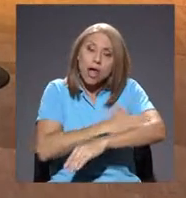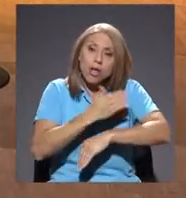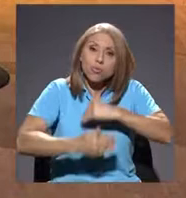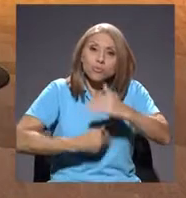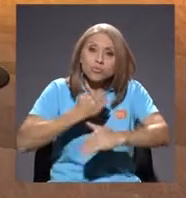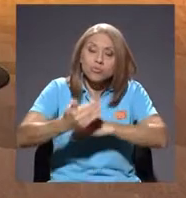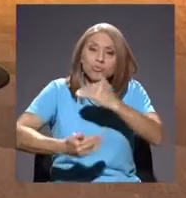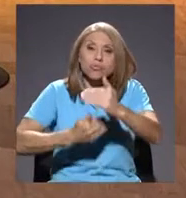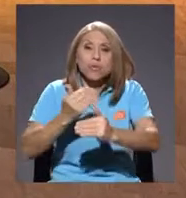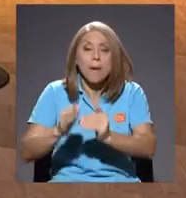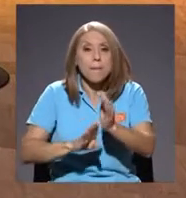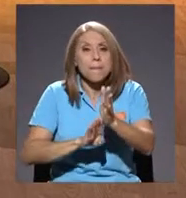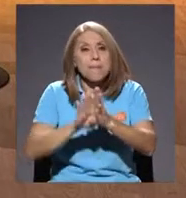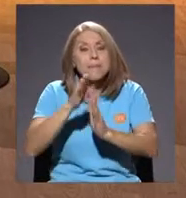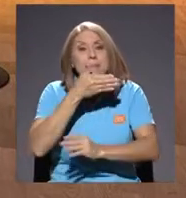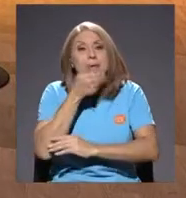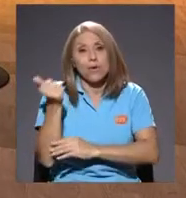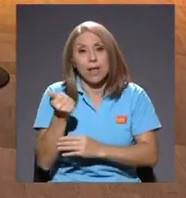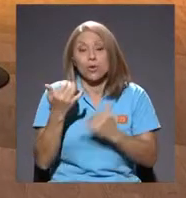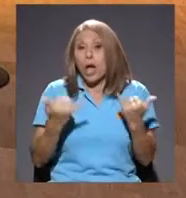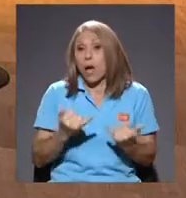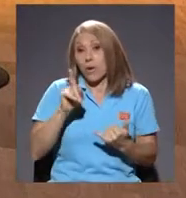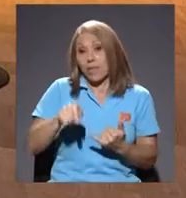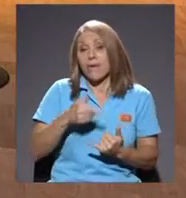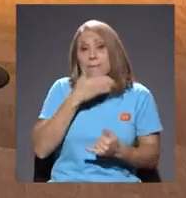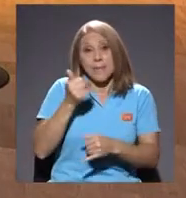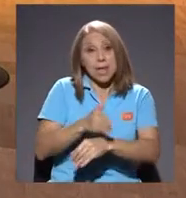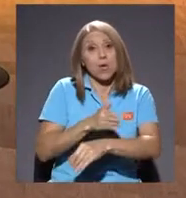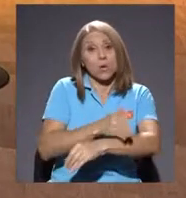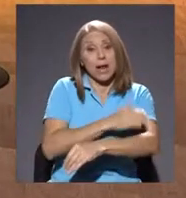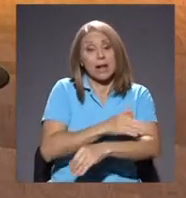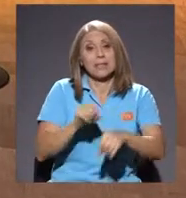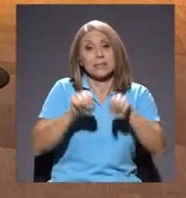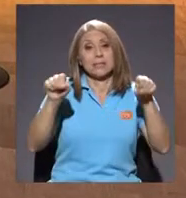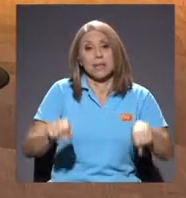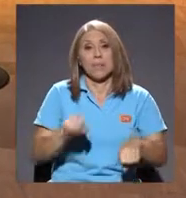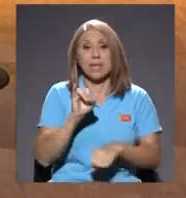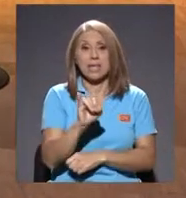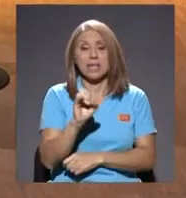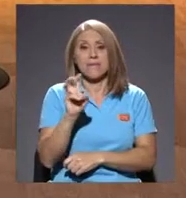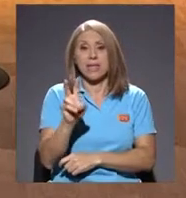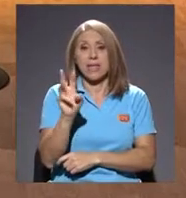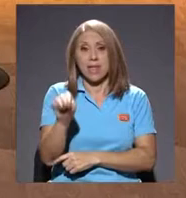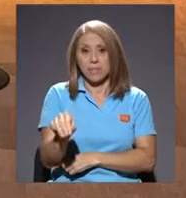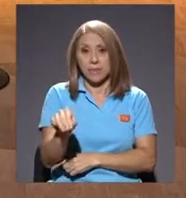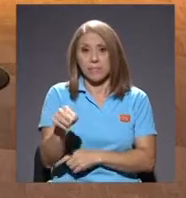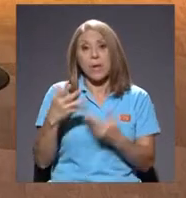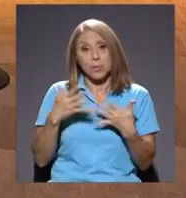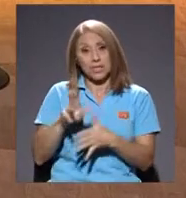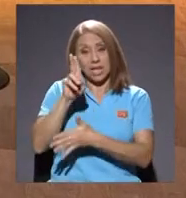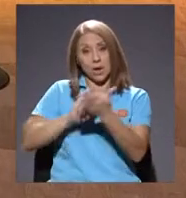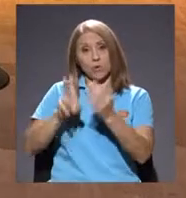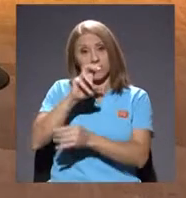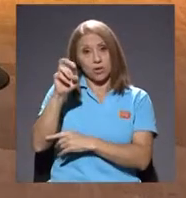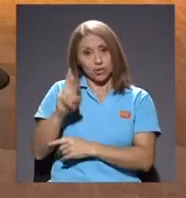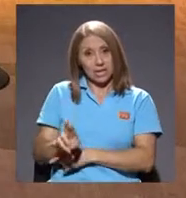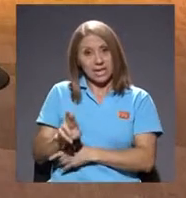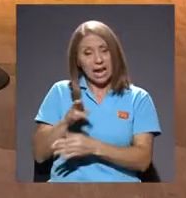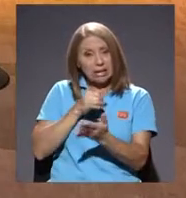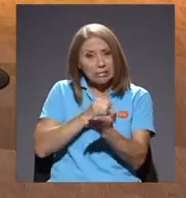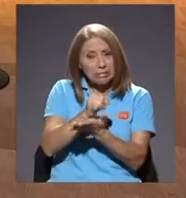ahora tenemos que mejorar el sistema de válidas de que si muerte que la universidad costa rica un estudio que hizo muy serio demostró claramente